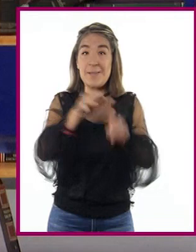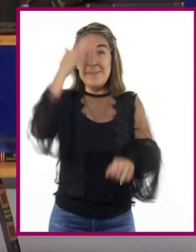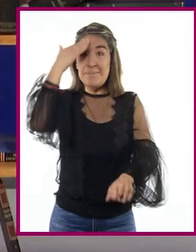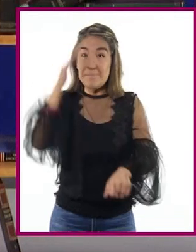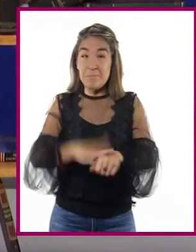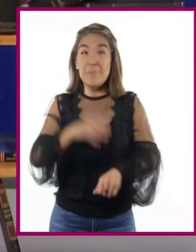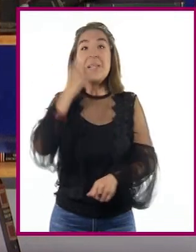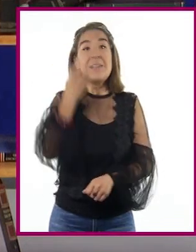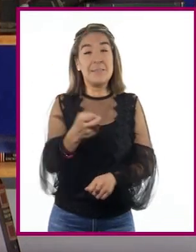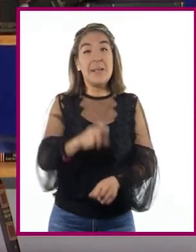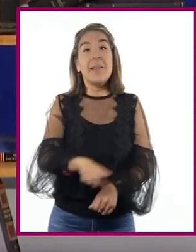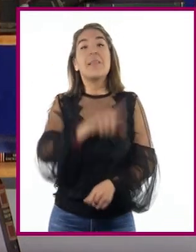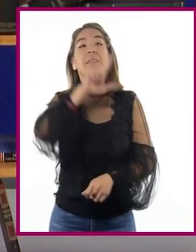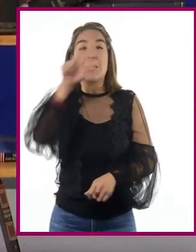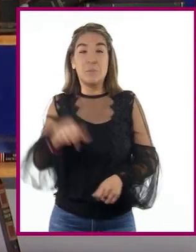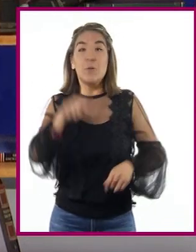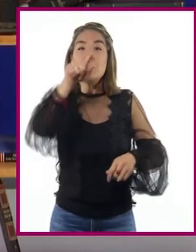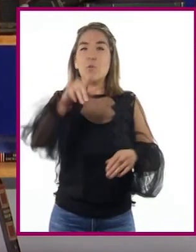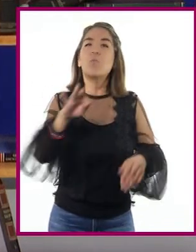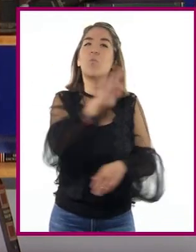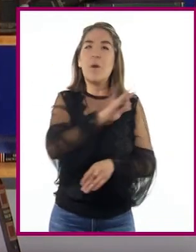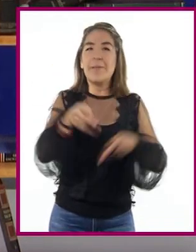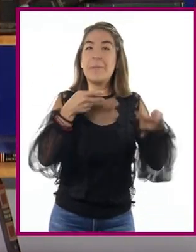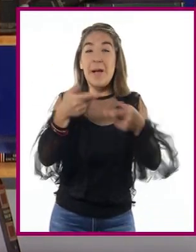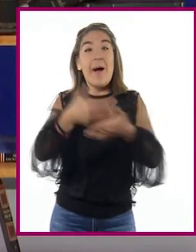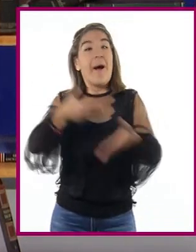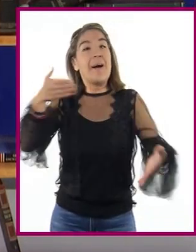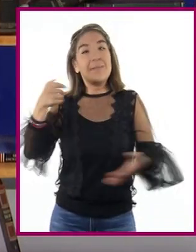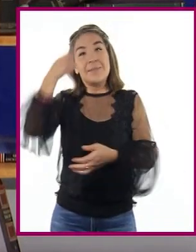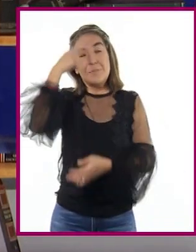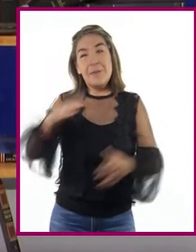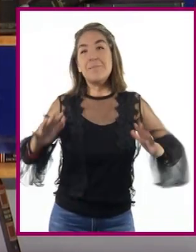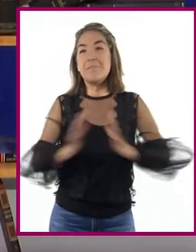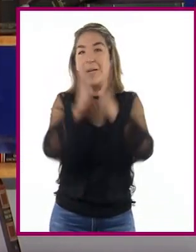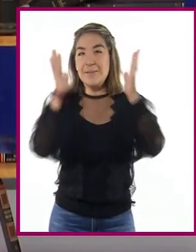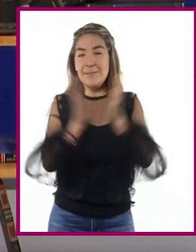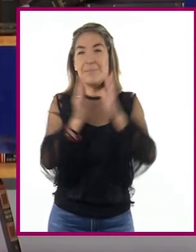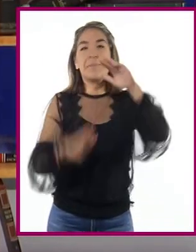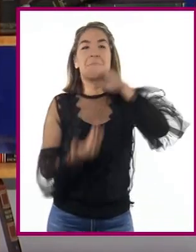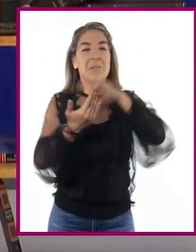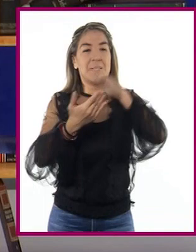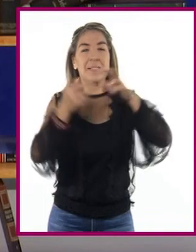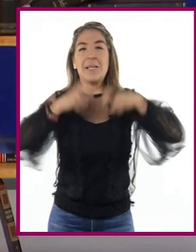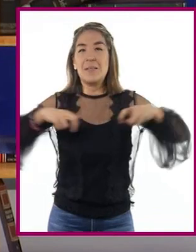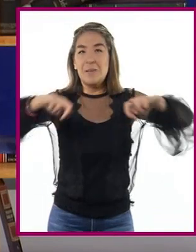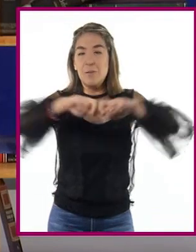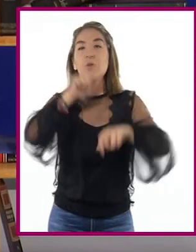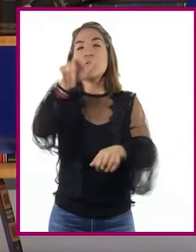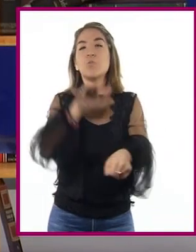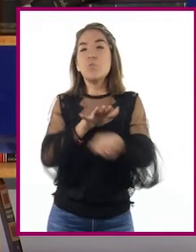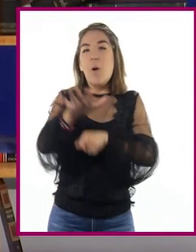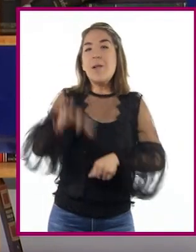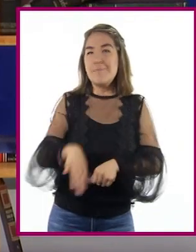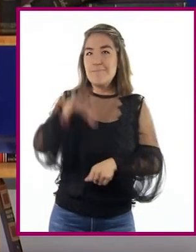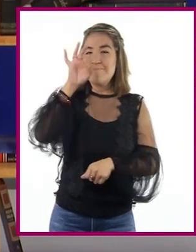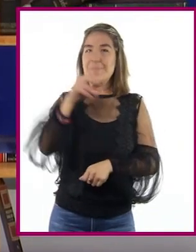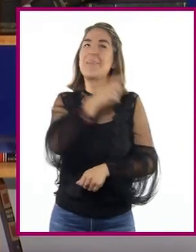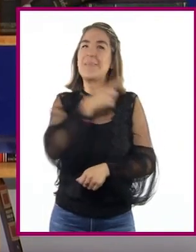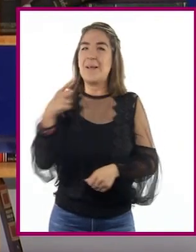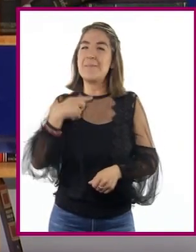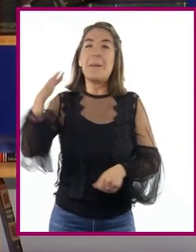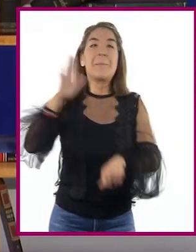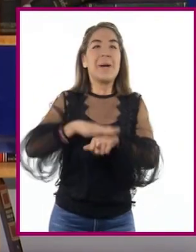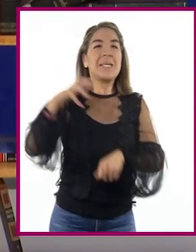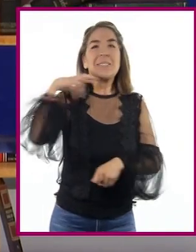presentes ya que conviene estar preparados para participar en una mesa redonda y escoger ágilmente